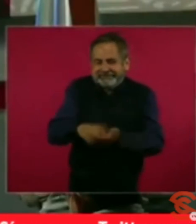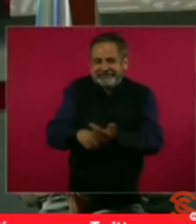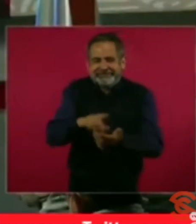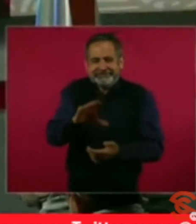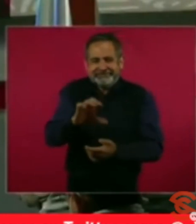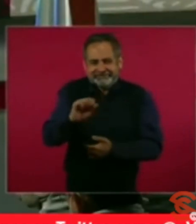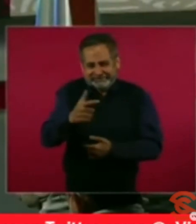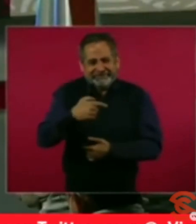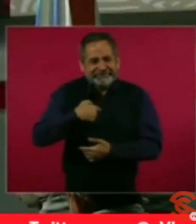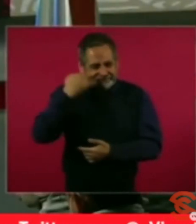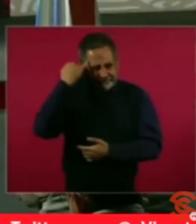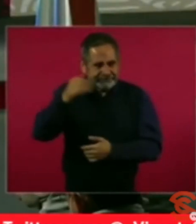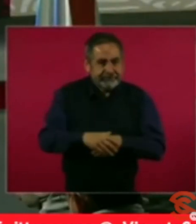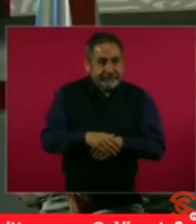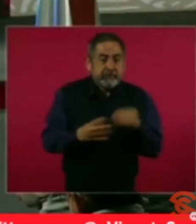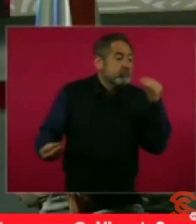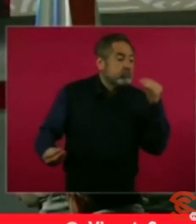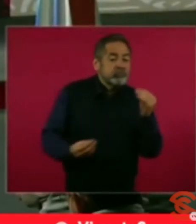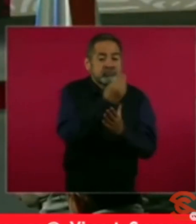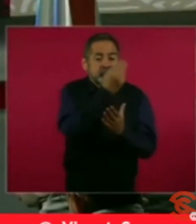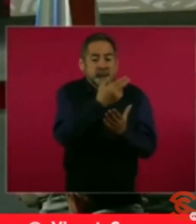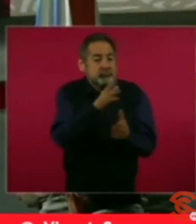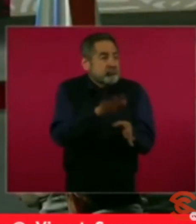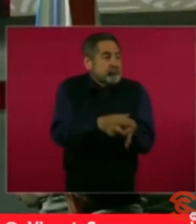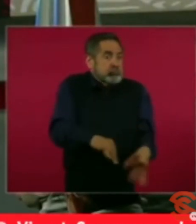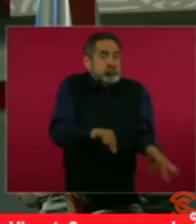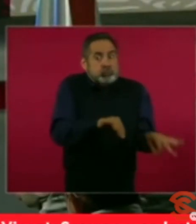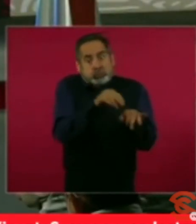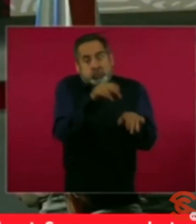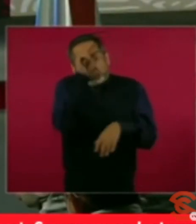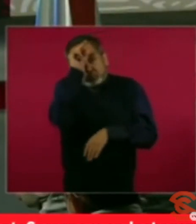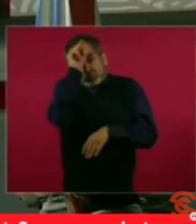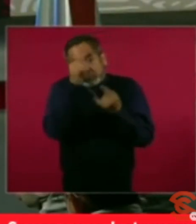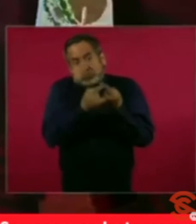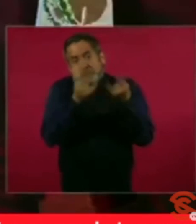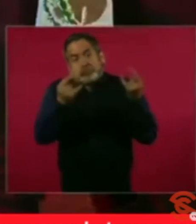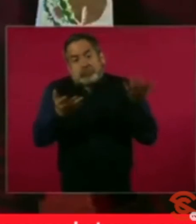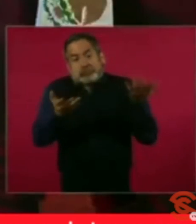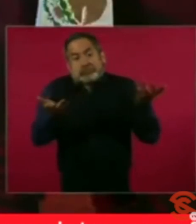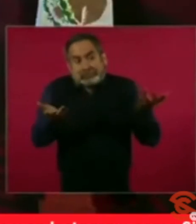Quién es el nuevo héroe de la oposición más inteligente de la